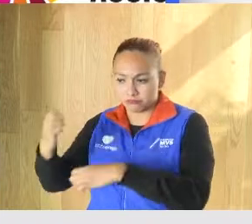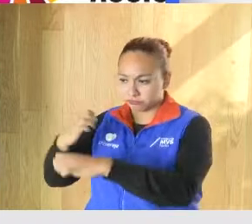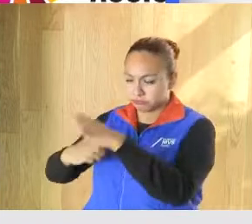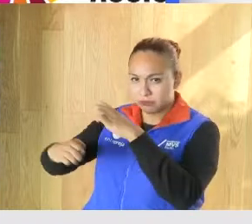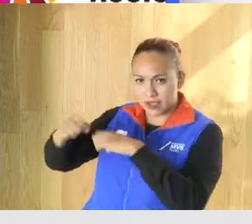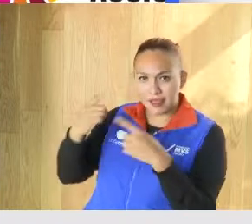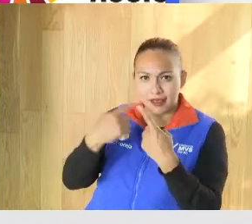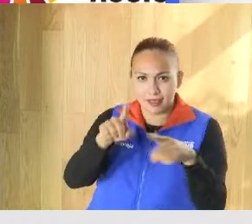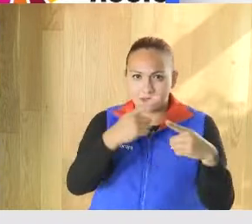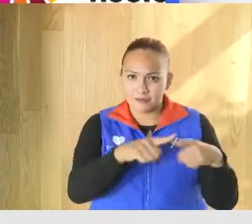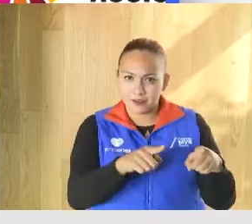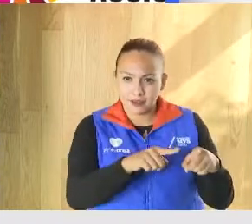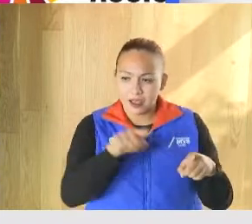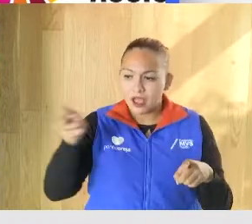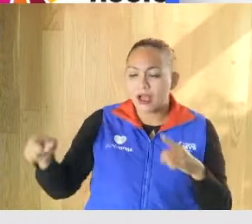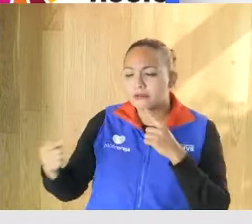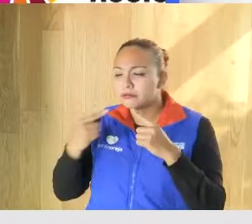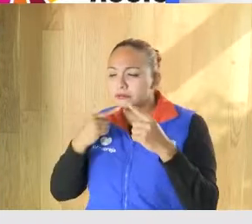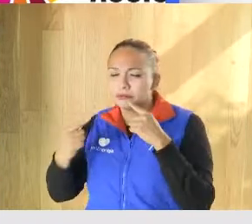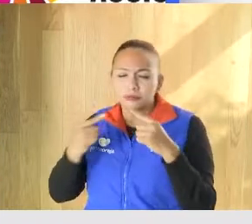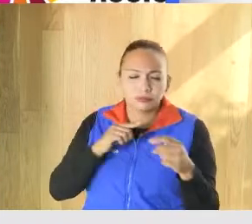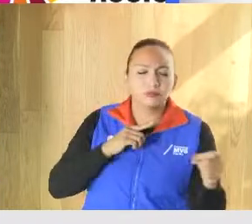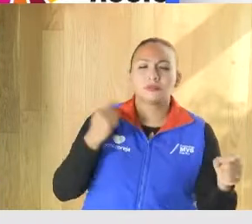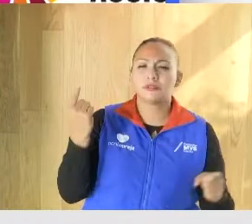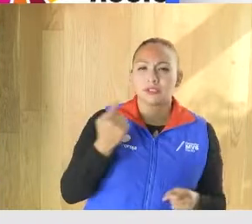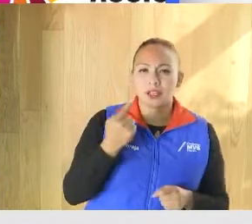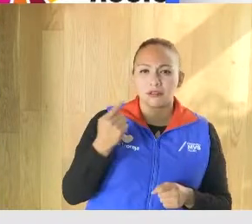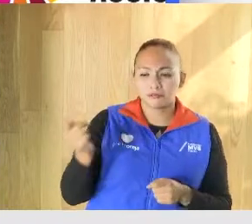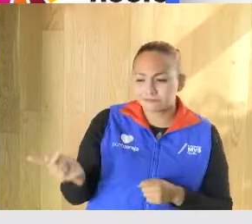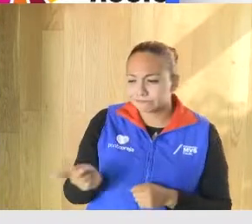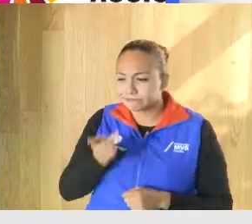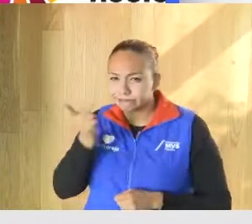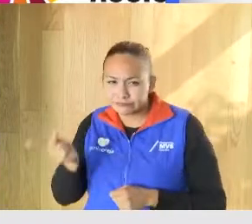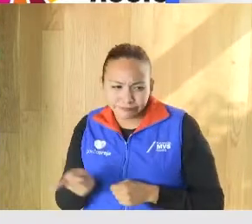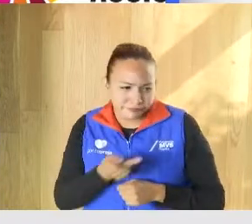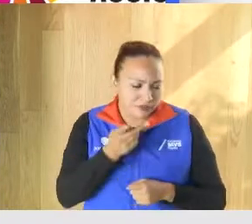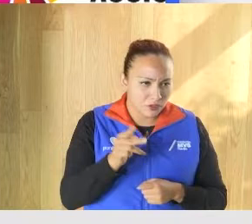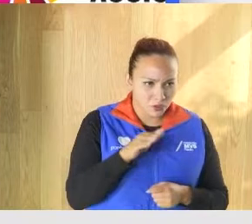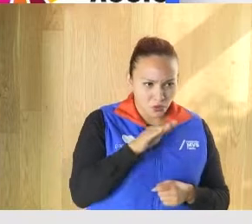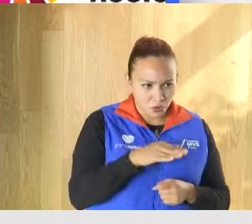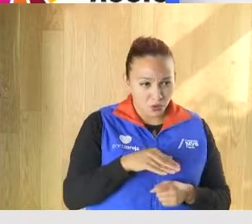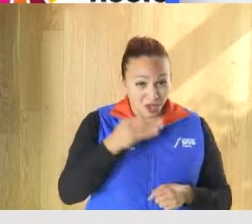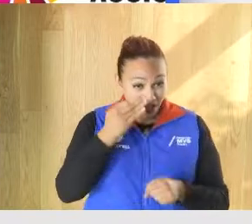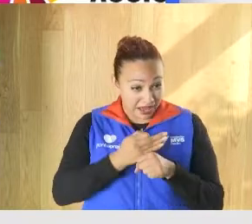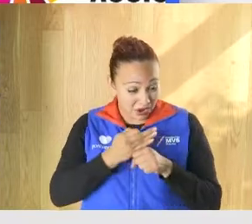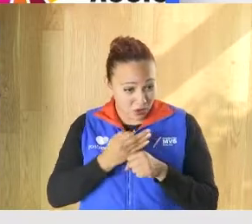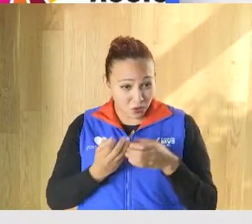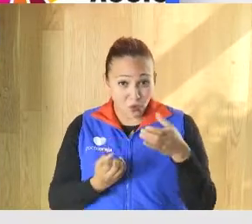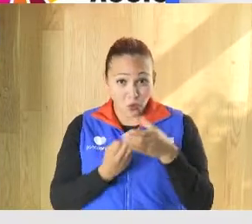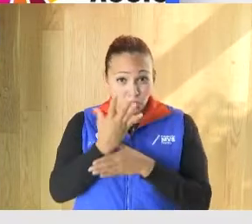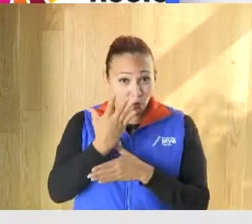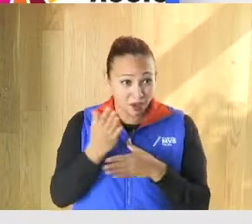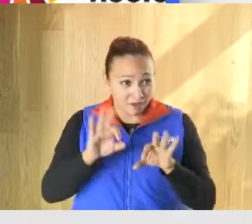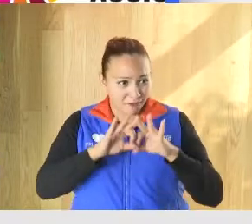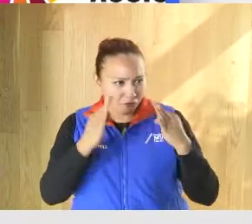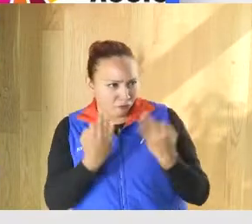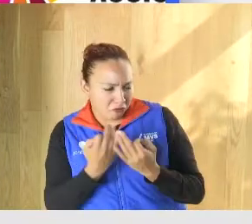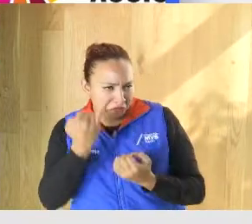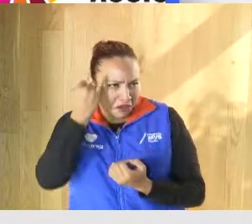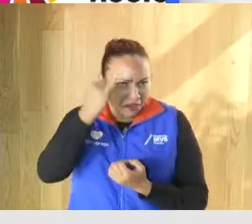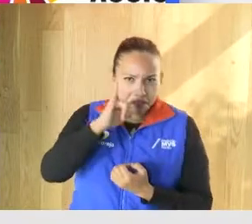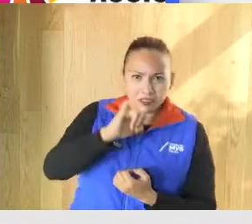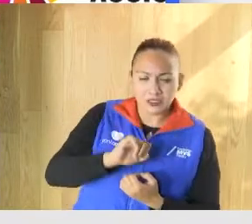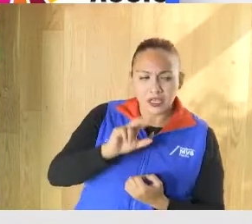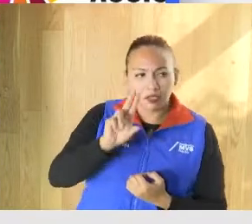Economist, de hablar realmente y de preguntarse si no era el momento para cambiar las cosas, ¿no?, y